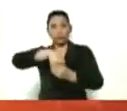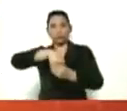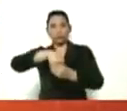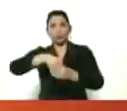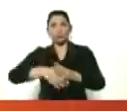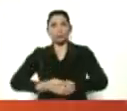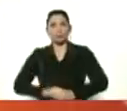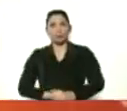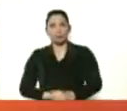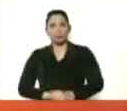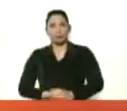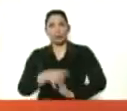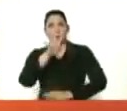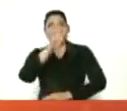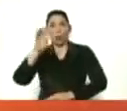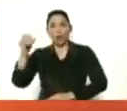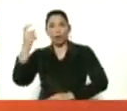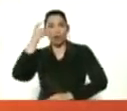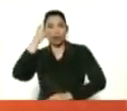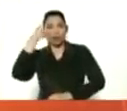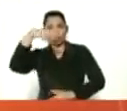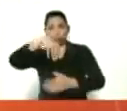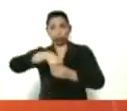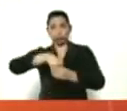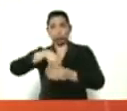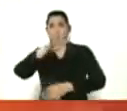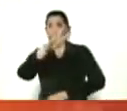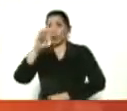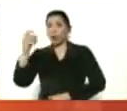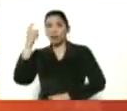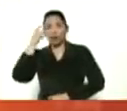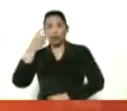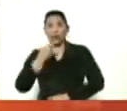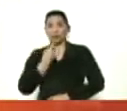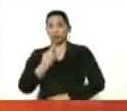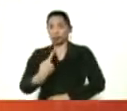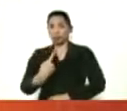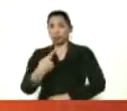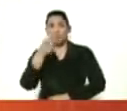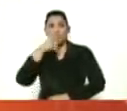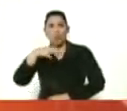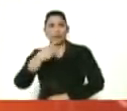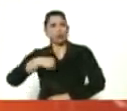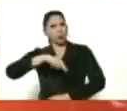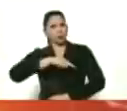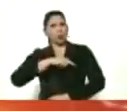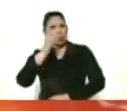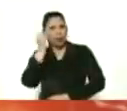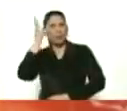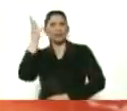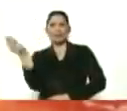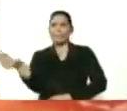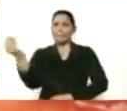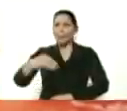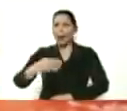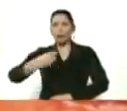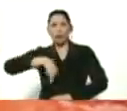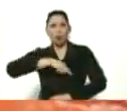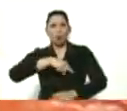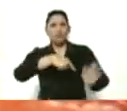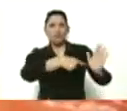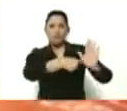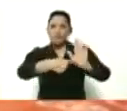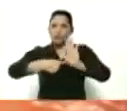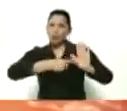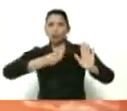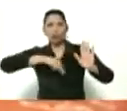días. Y le digo al pueblo, 40 días y somos capaces de más. Hemos demostrado lo que